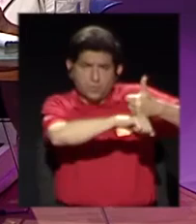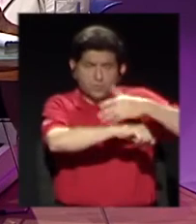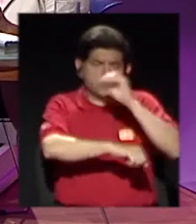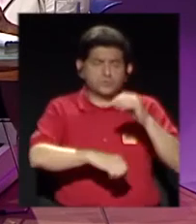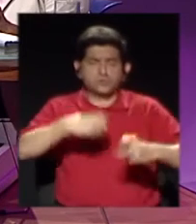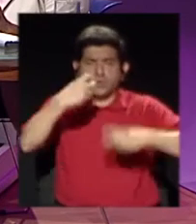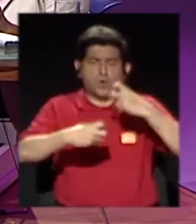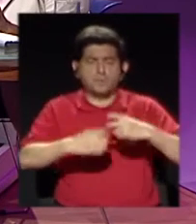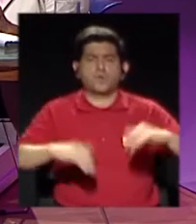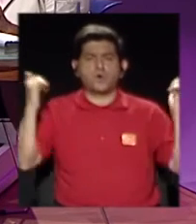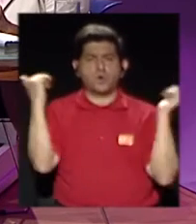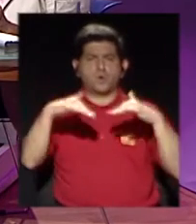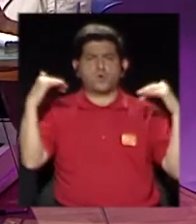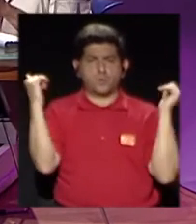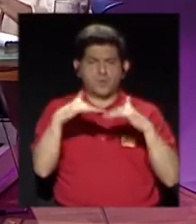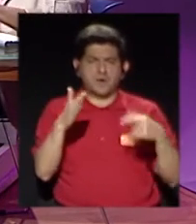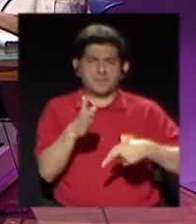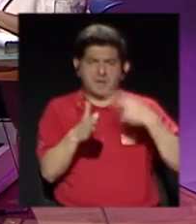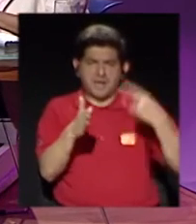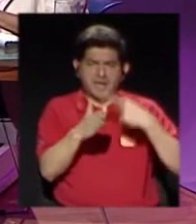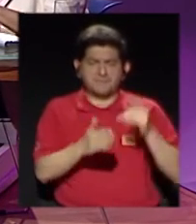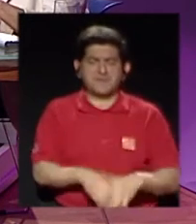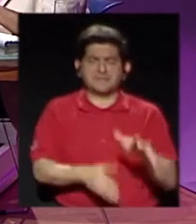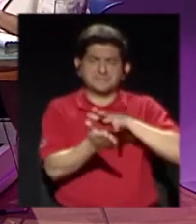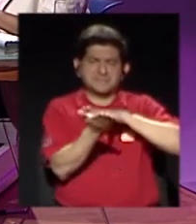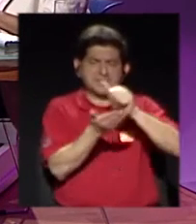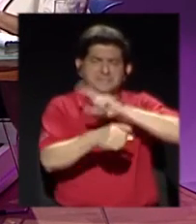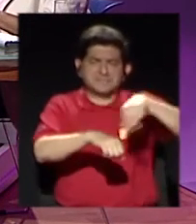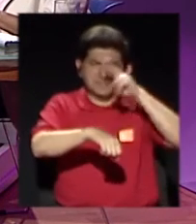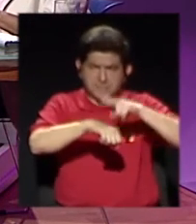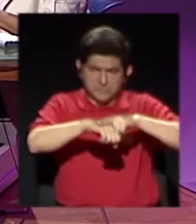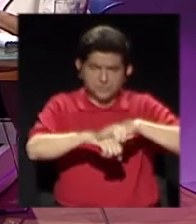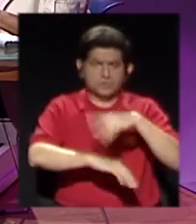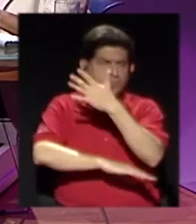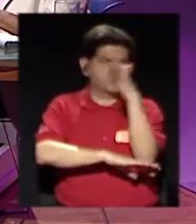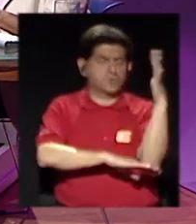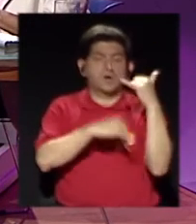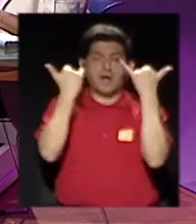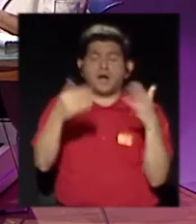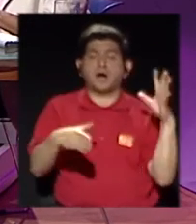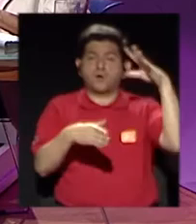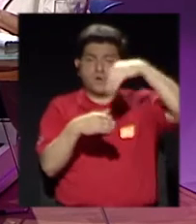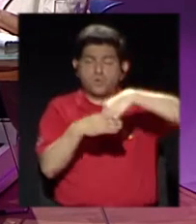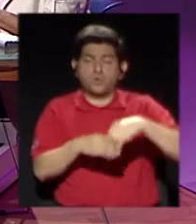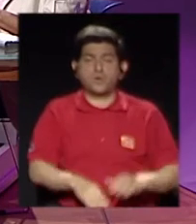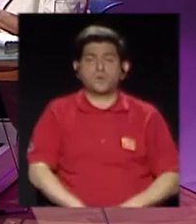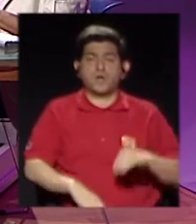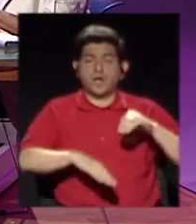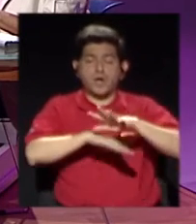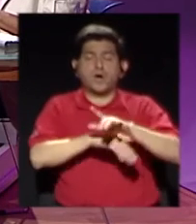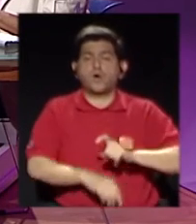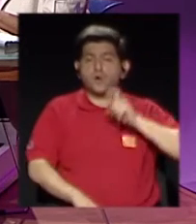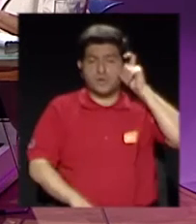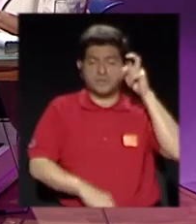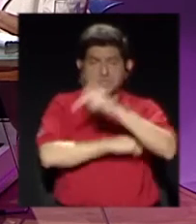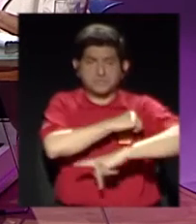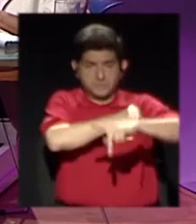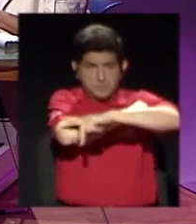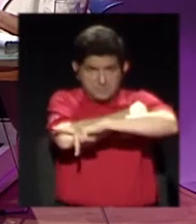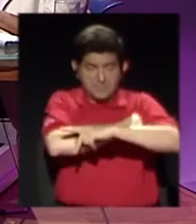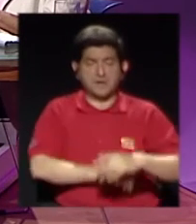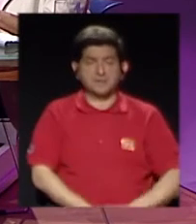conflictos armados en algunos casos desastres naturales sino que ahora se incorpora orientación sexual hay países que ya